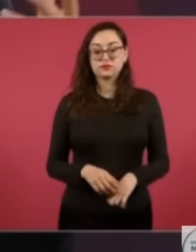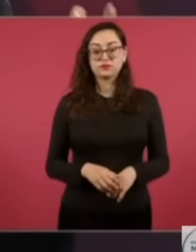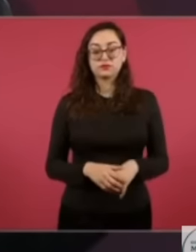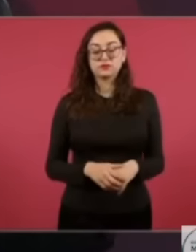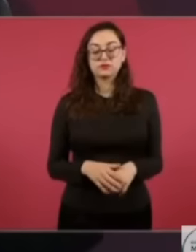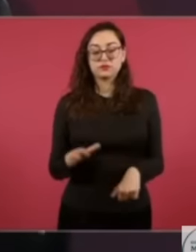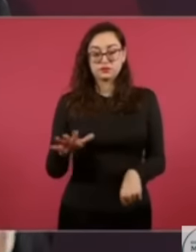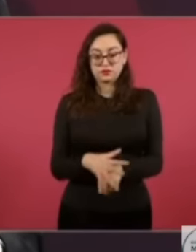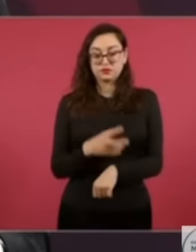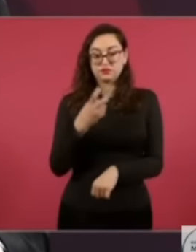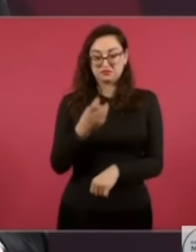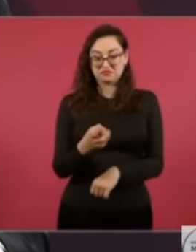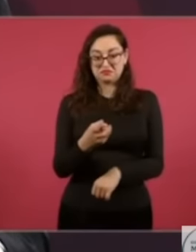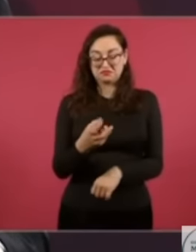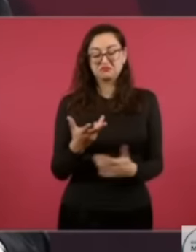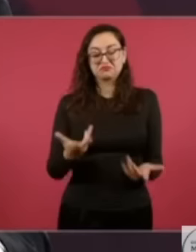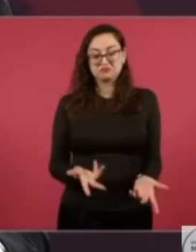mantener nuestra autoridad